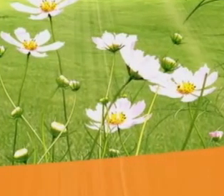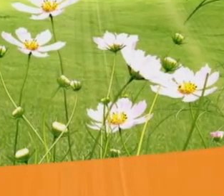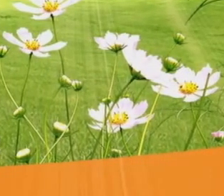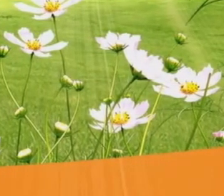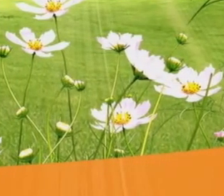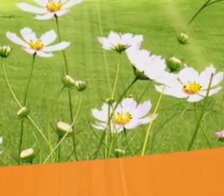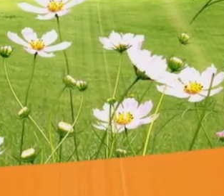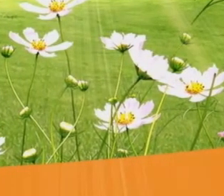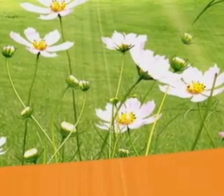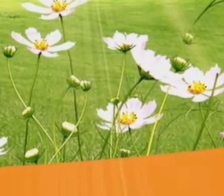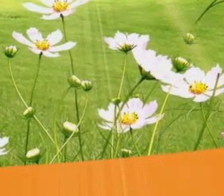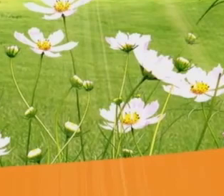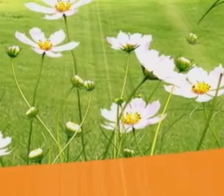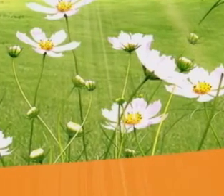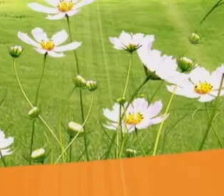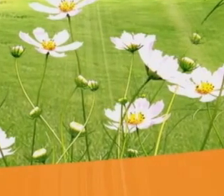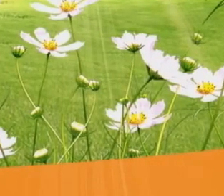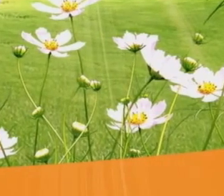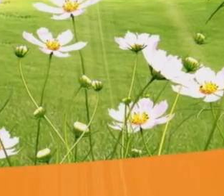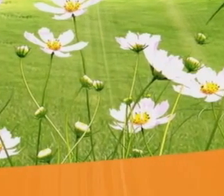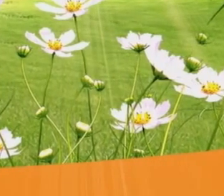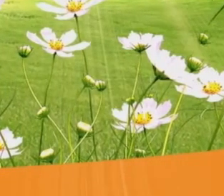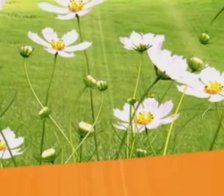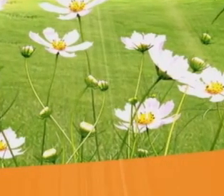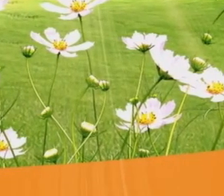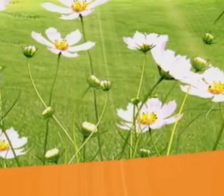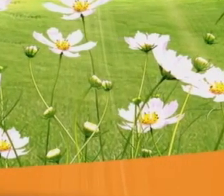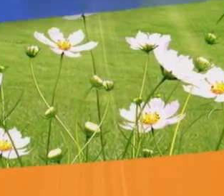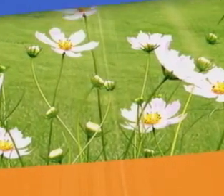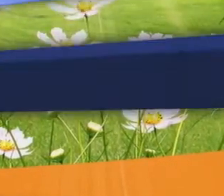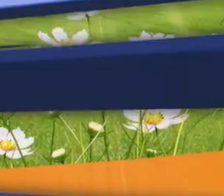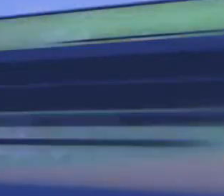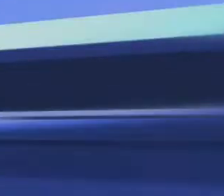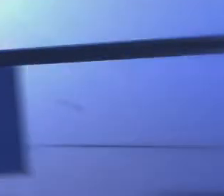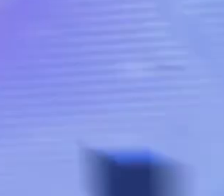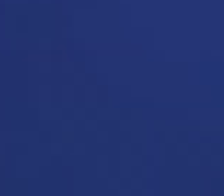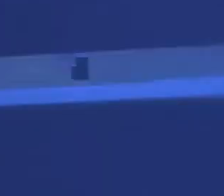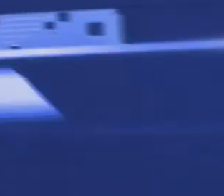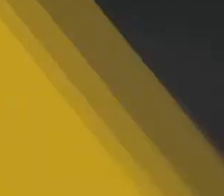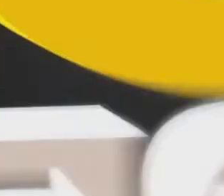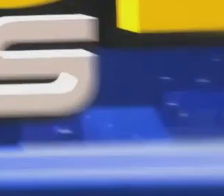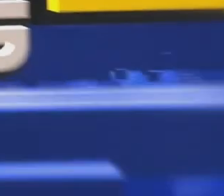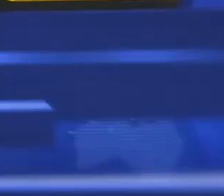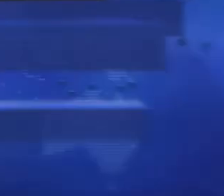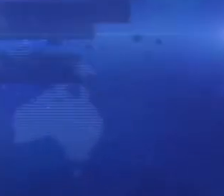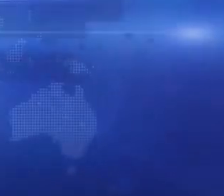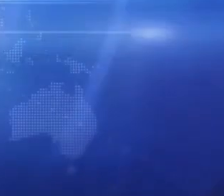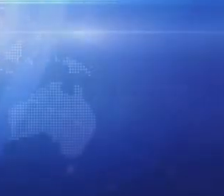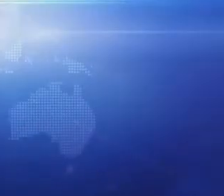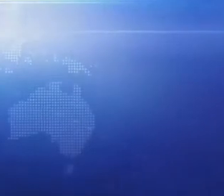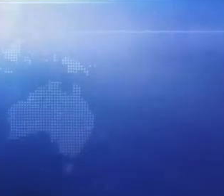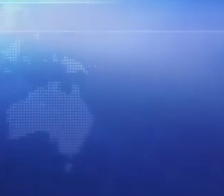Barzol Ecológico, Barzol Aroma, Delicias, líder en limpieza. Enlace Noticias, lo que usted quiere ver.